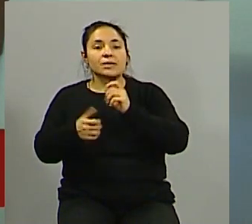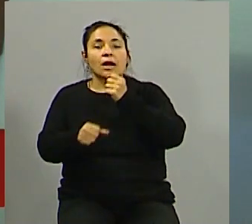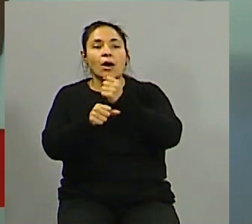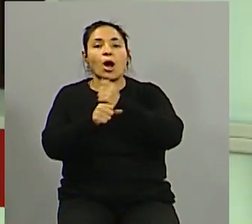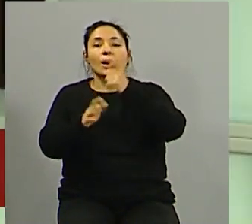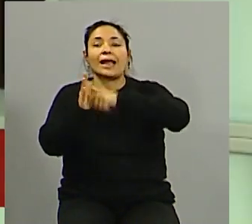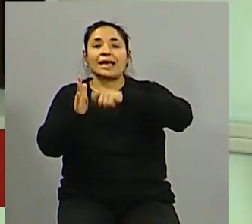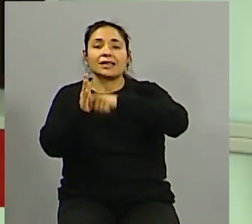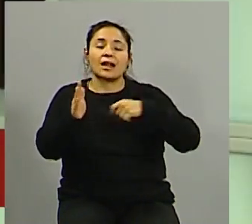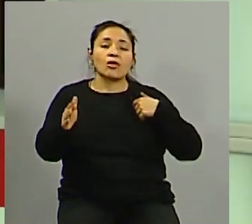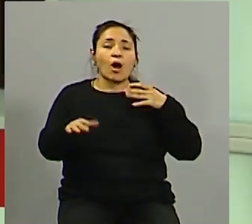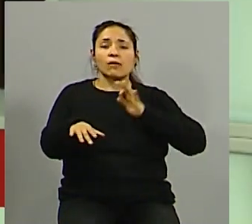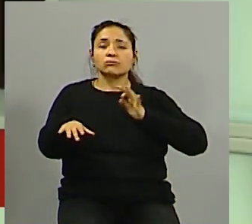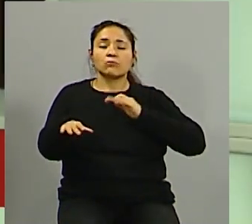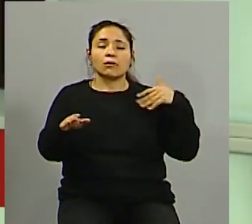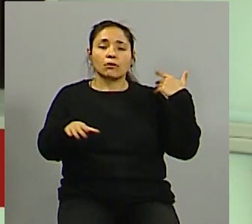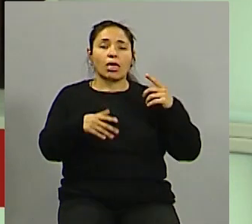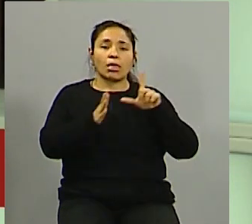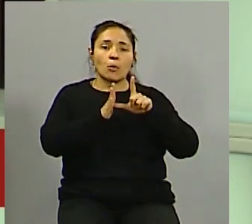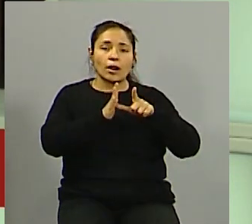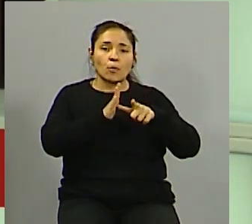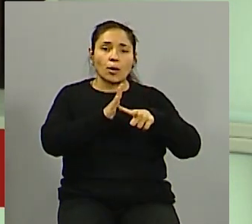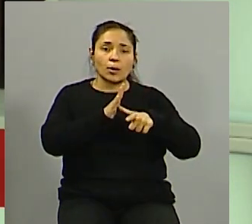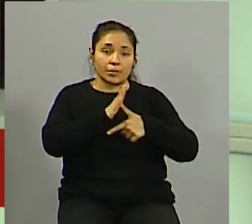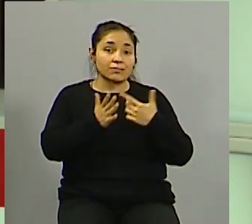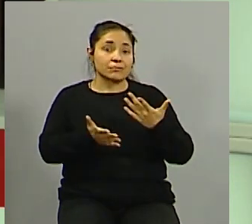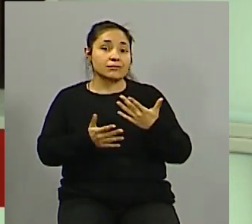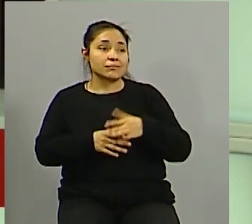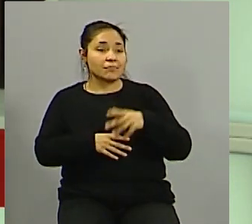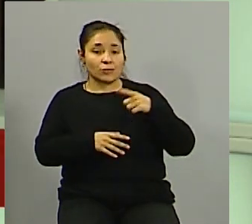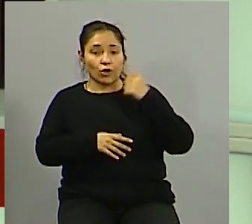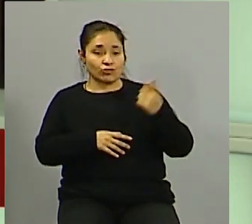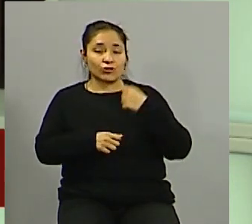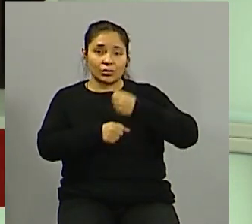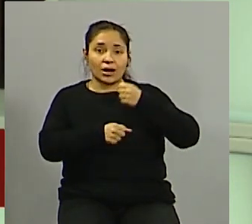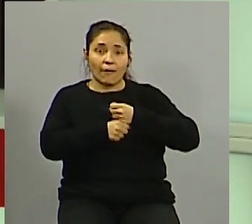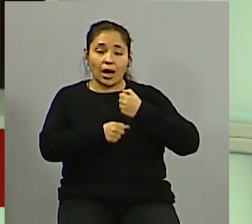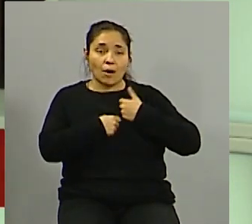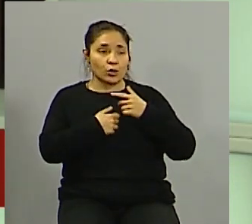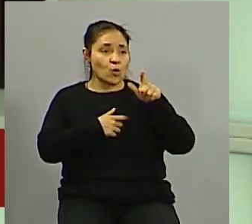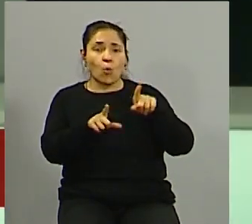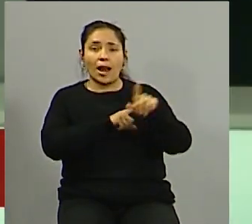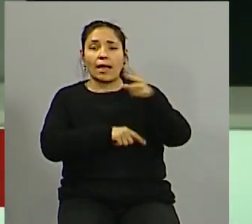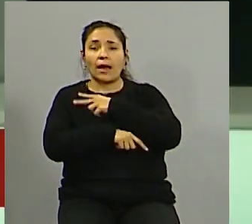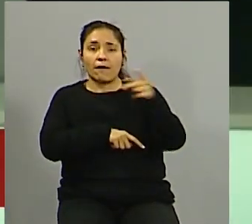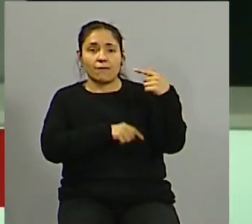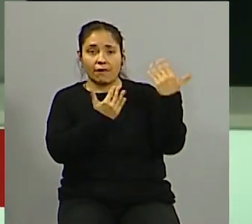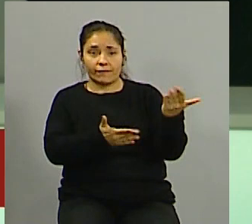trabajadores registrados y a esa persona que le trabajamos le generamos un beneficio, ¿no? Entonces también hay que ser realistas con eso.